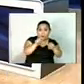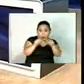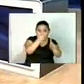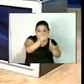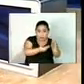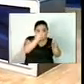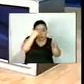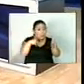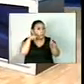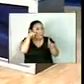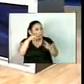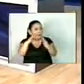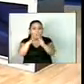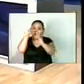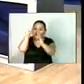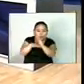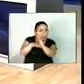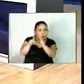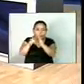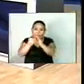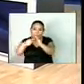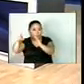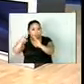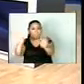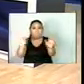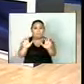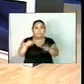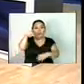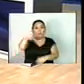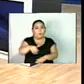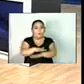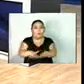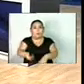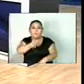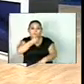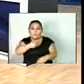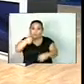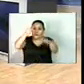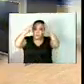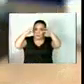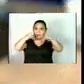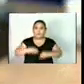años así que no salga de su casa si no es necesario nos vamos llegamos al final buenas noches gracias